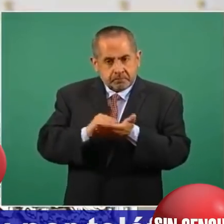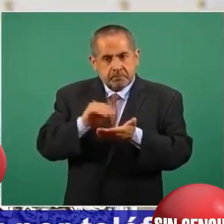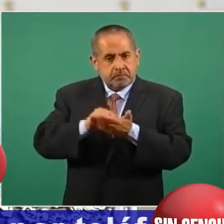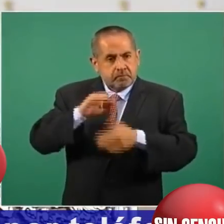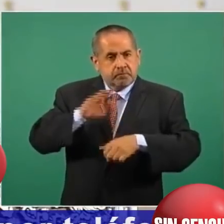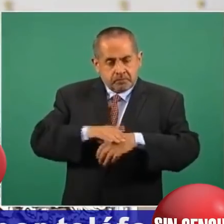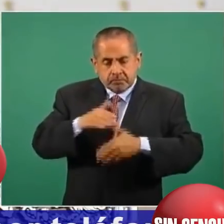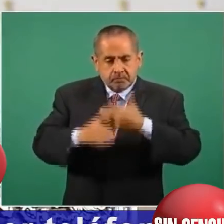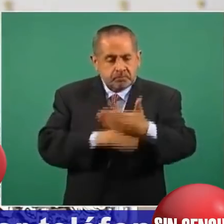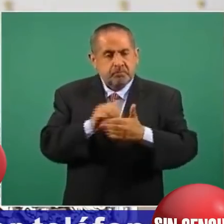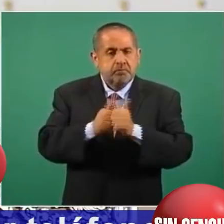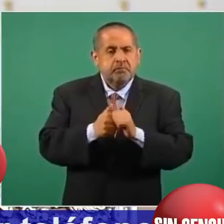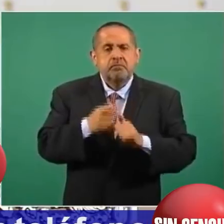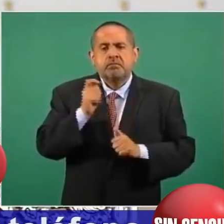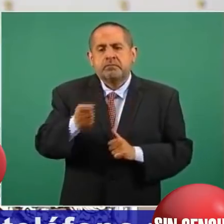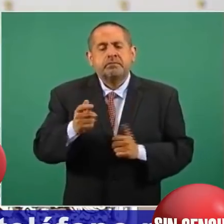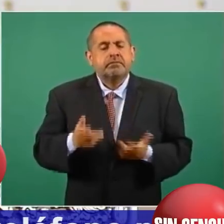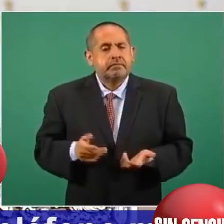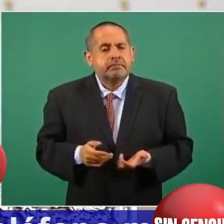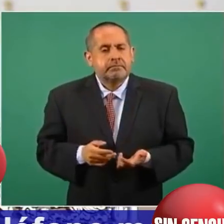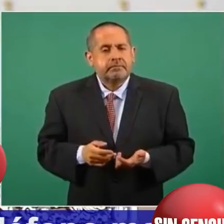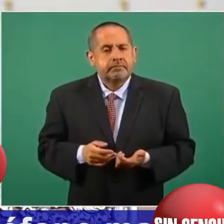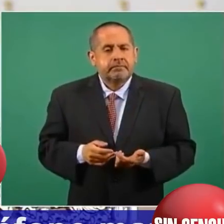fortaleciendo, repito,